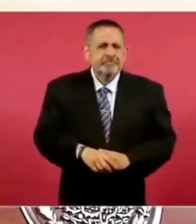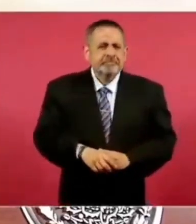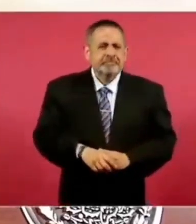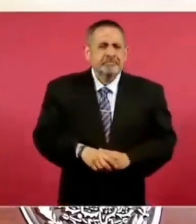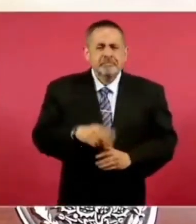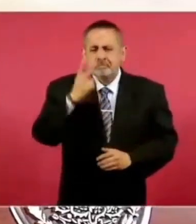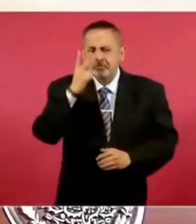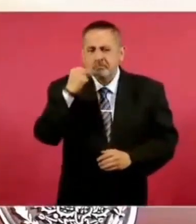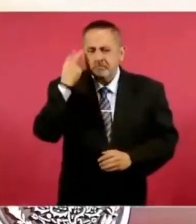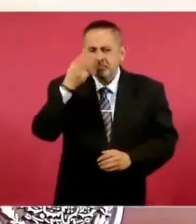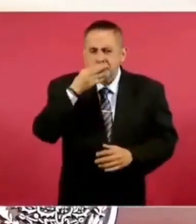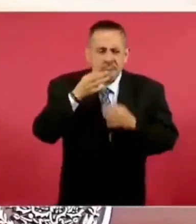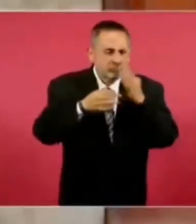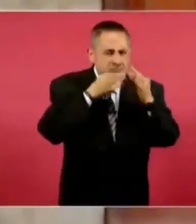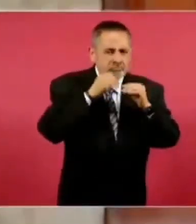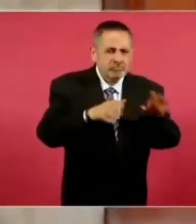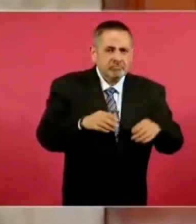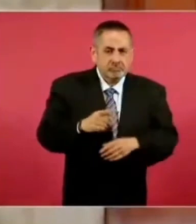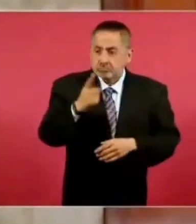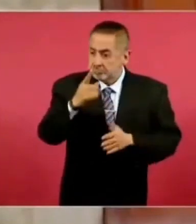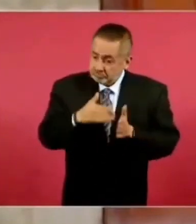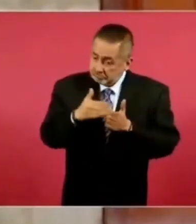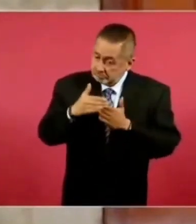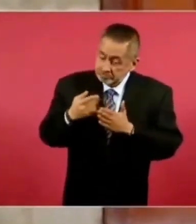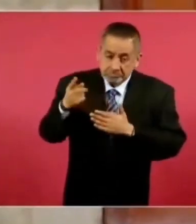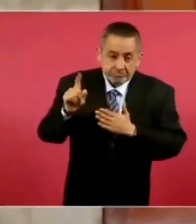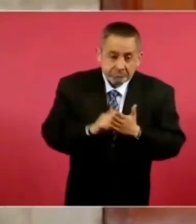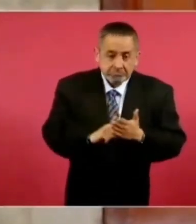2 horas. 1 millón al mes.